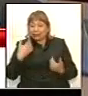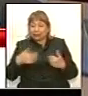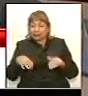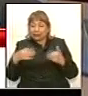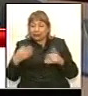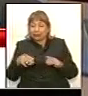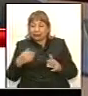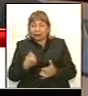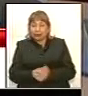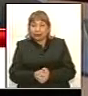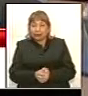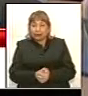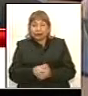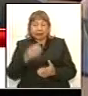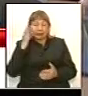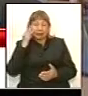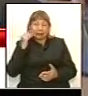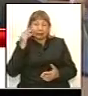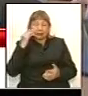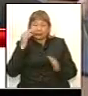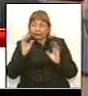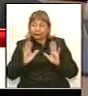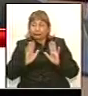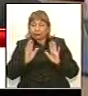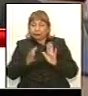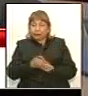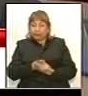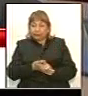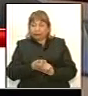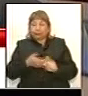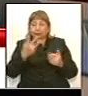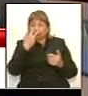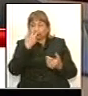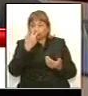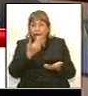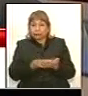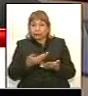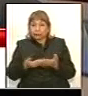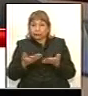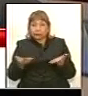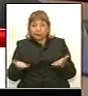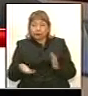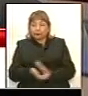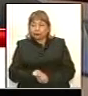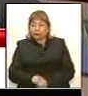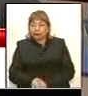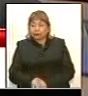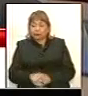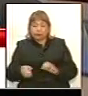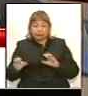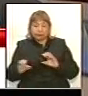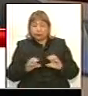y entonces experiencias exitosas que se están viendo a través de esta